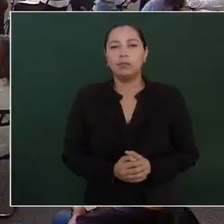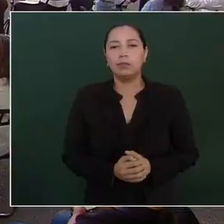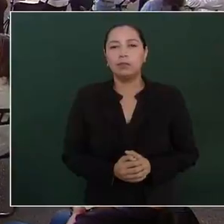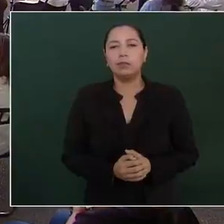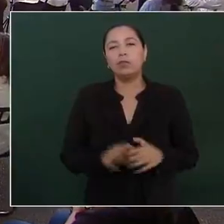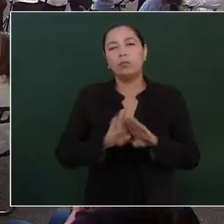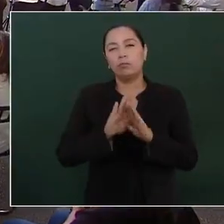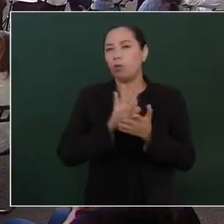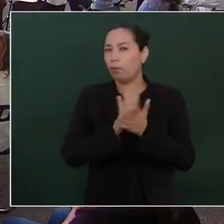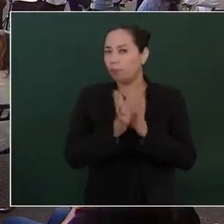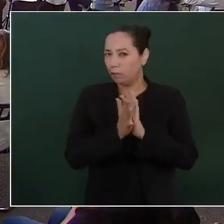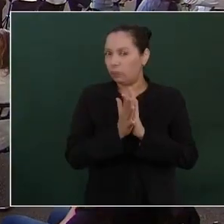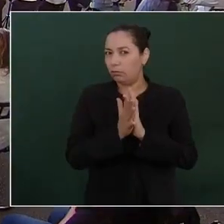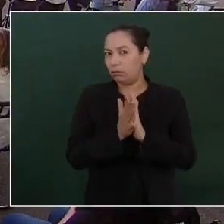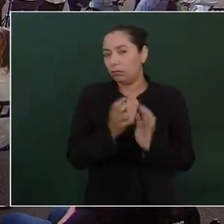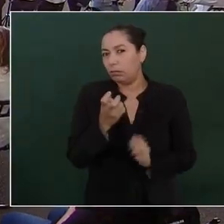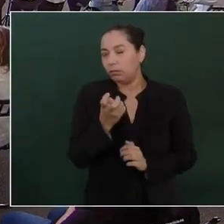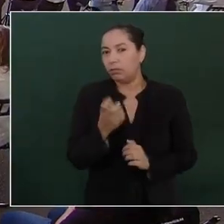en complicidad.